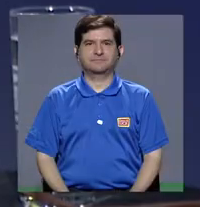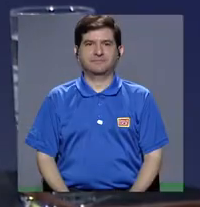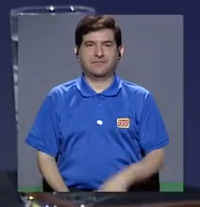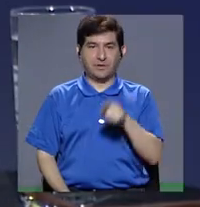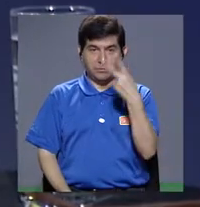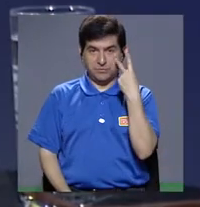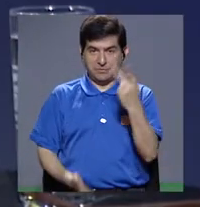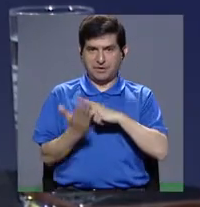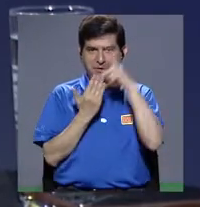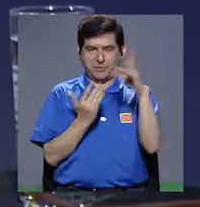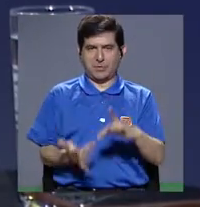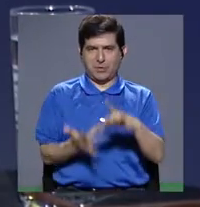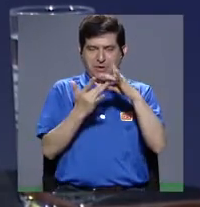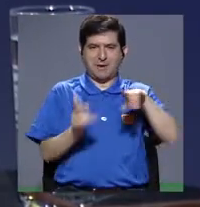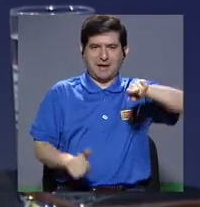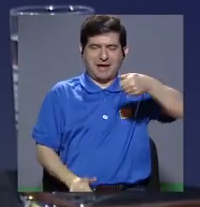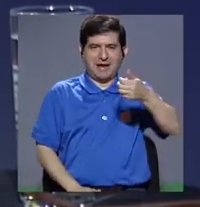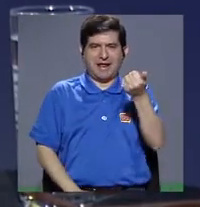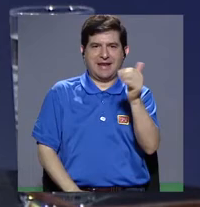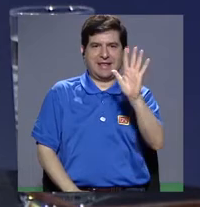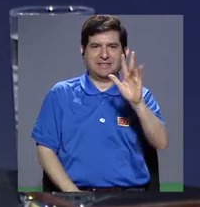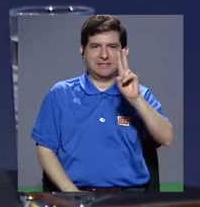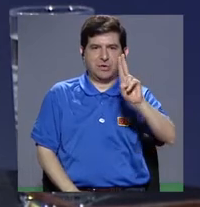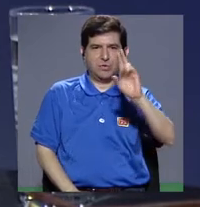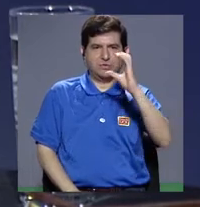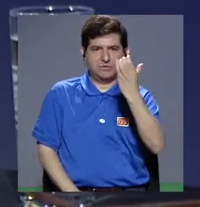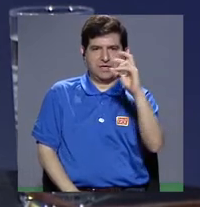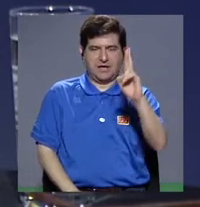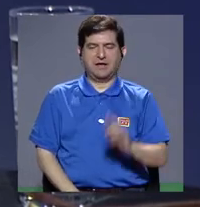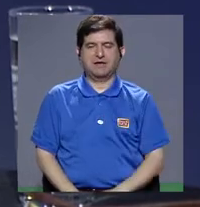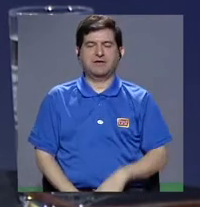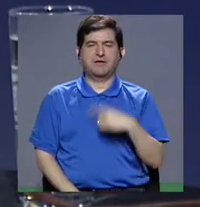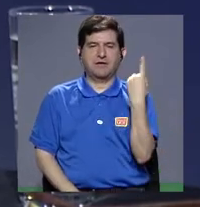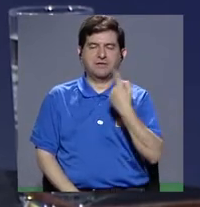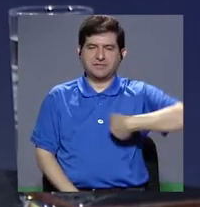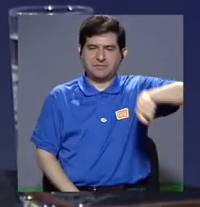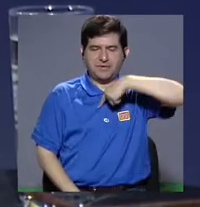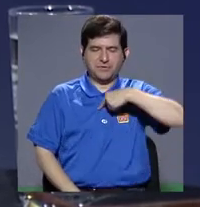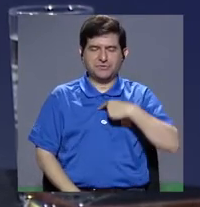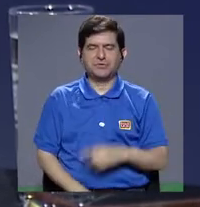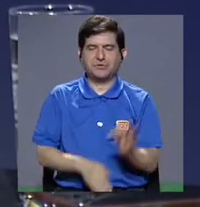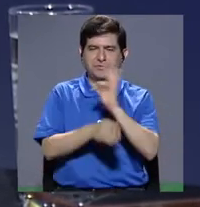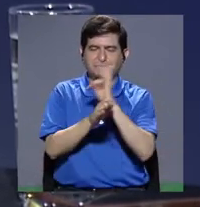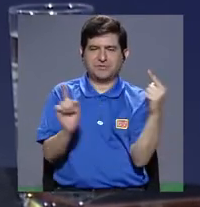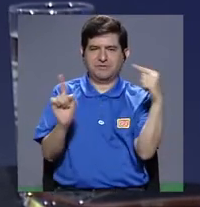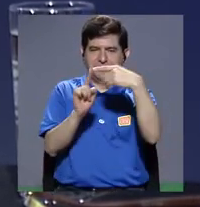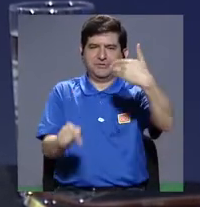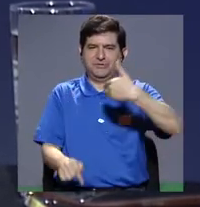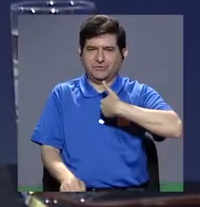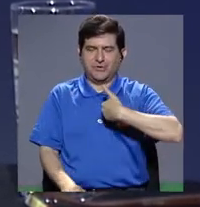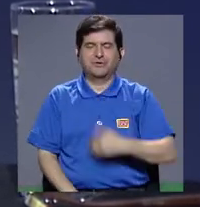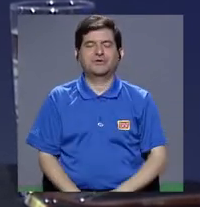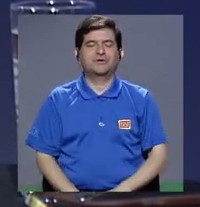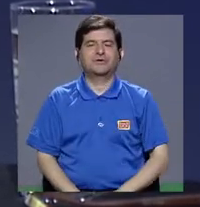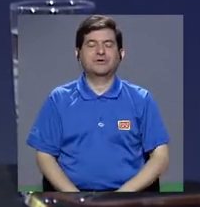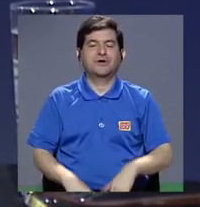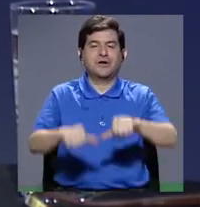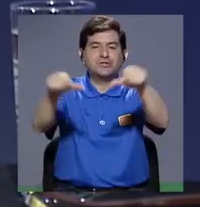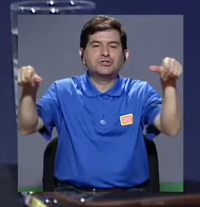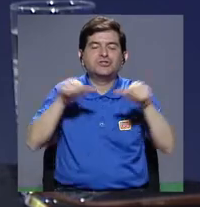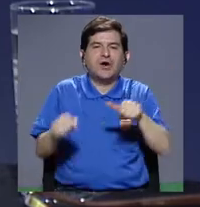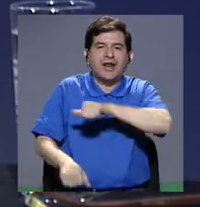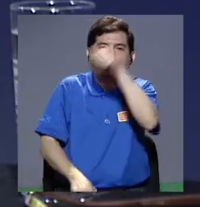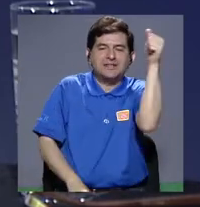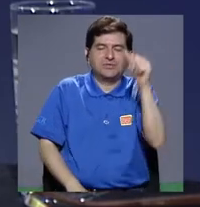ustedes sabían los programas especiales del canal 15 user en donde siempre hacemos televisión con sentido zona azul